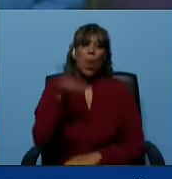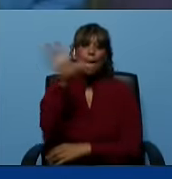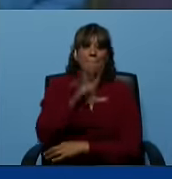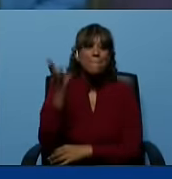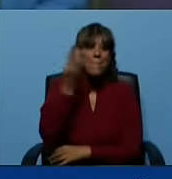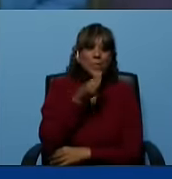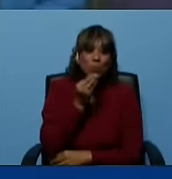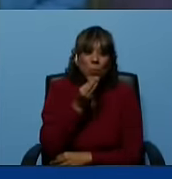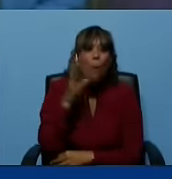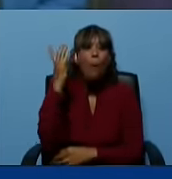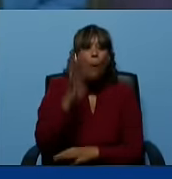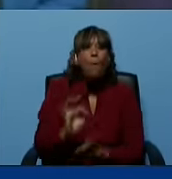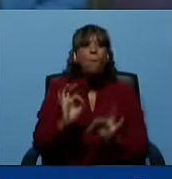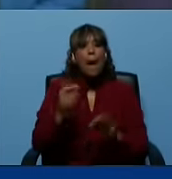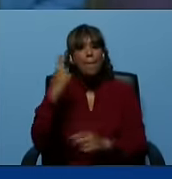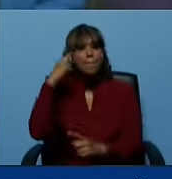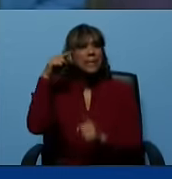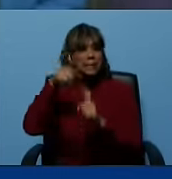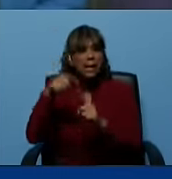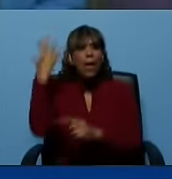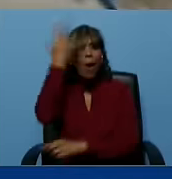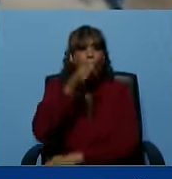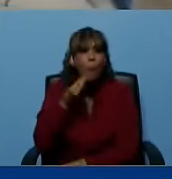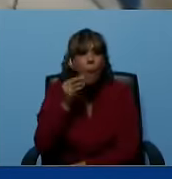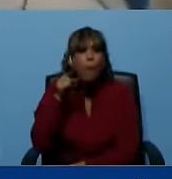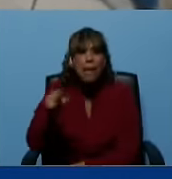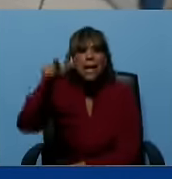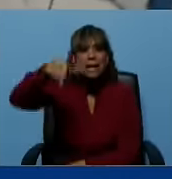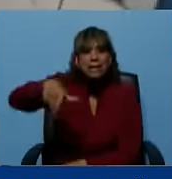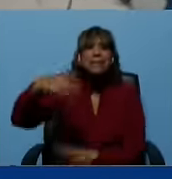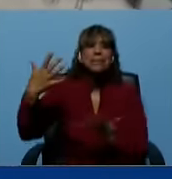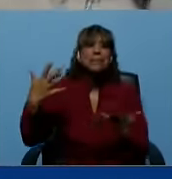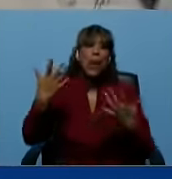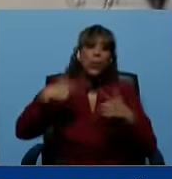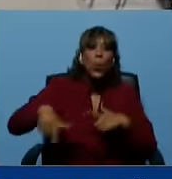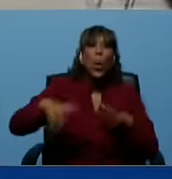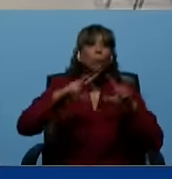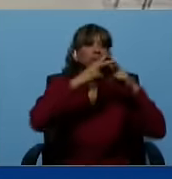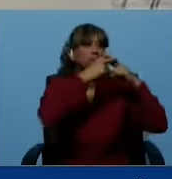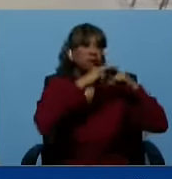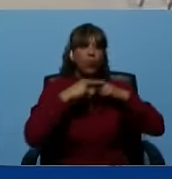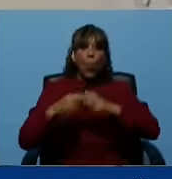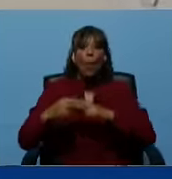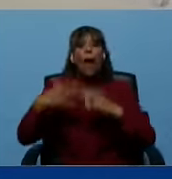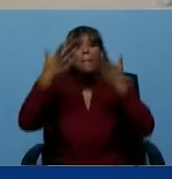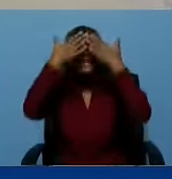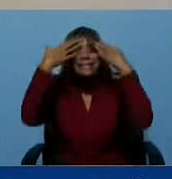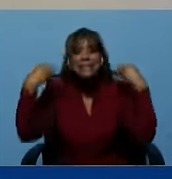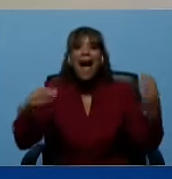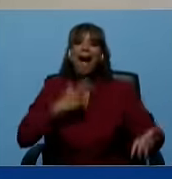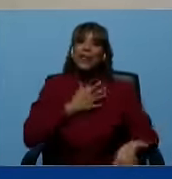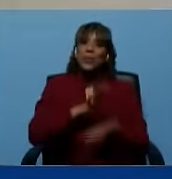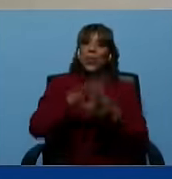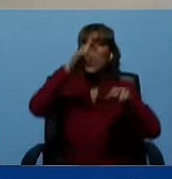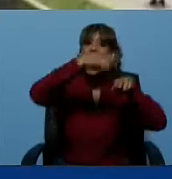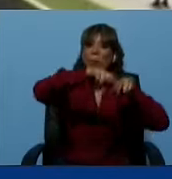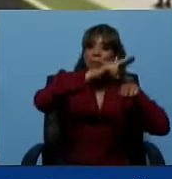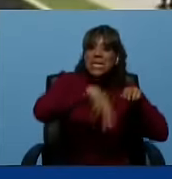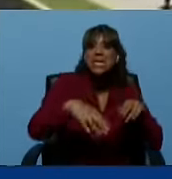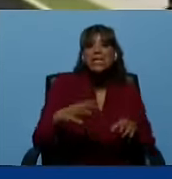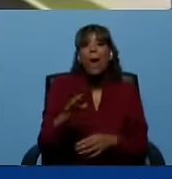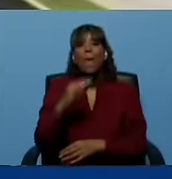Joven, usted está pensando en la juventud venezolana. Este parque tiene instalaciones para el sano esparcimiento de los niños,